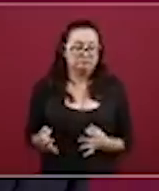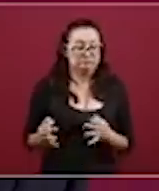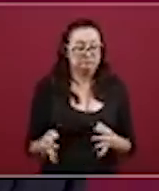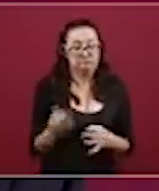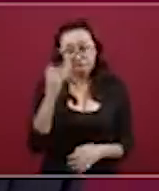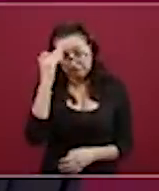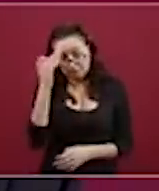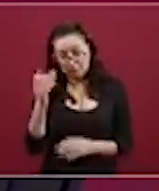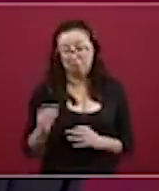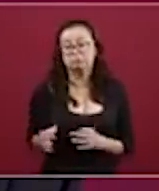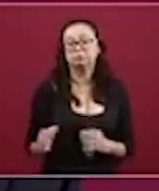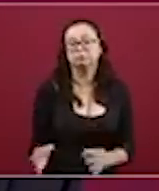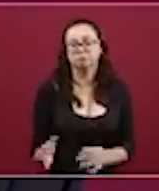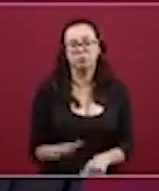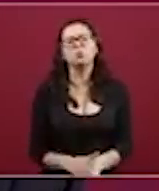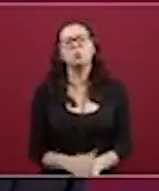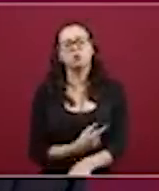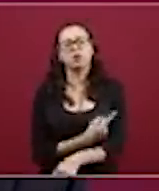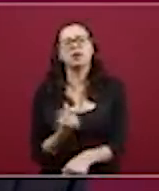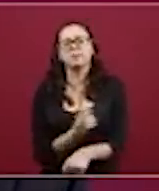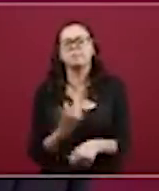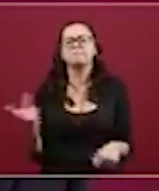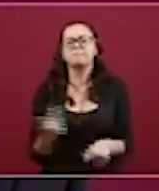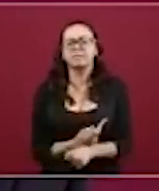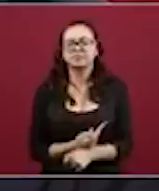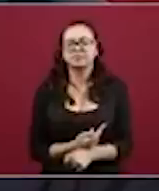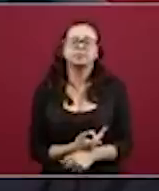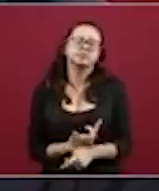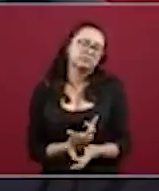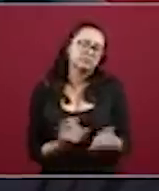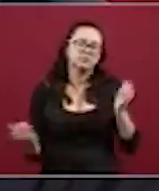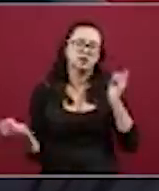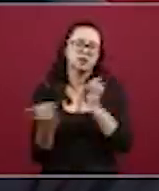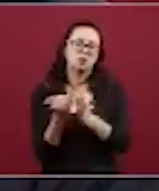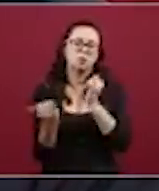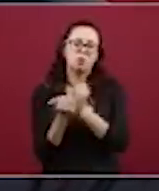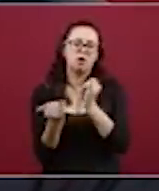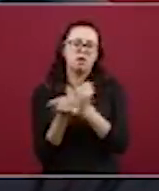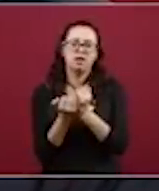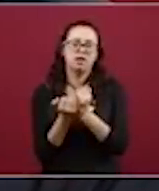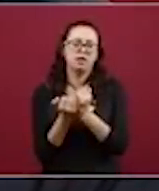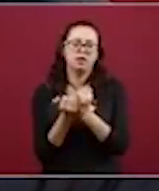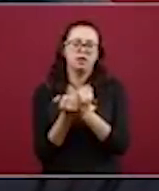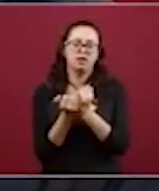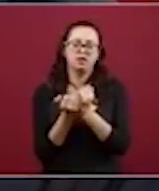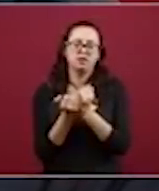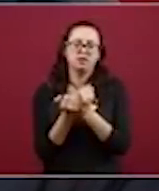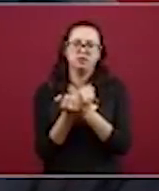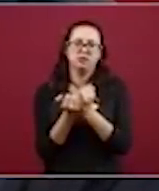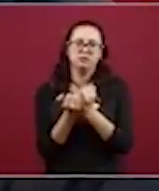demorado? Y que también sirve para